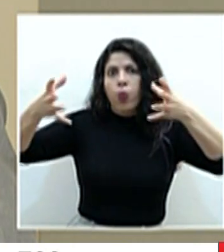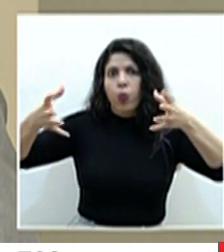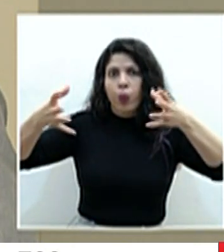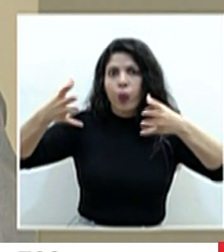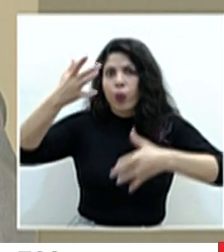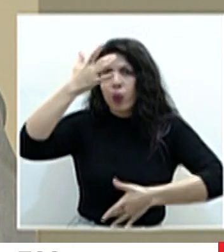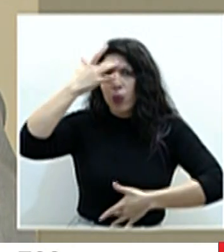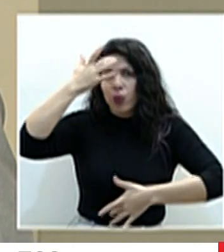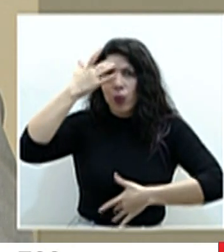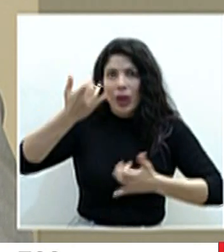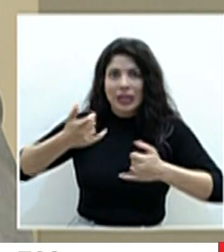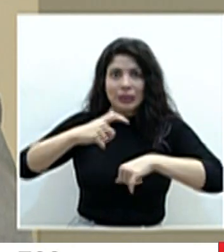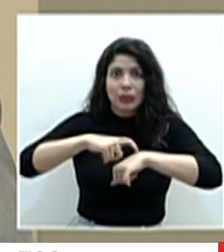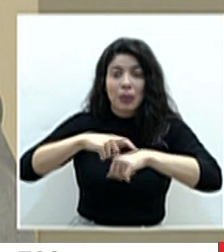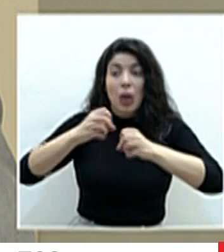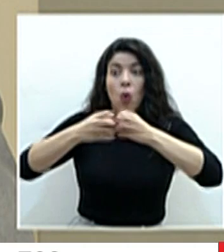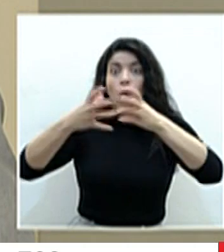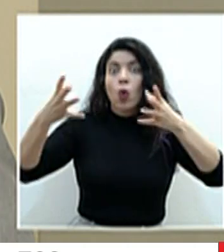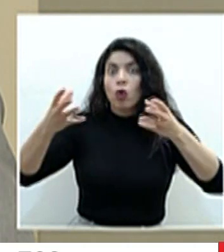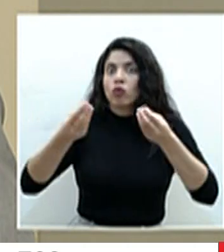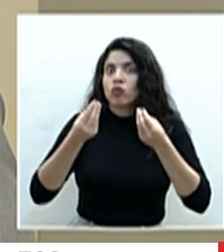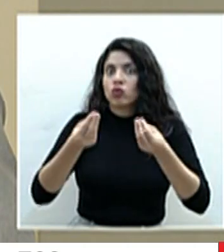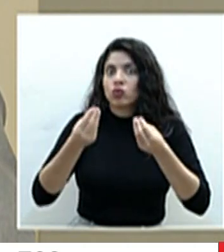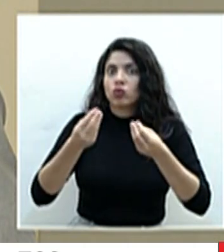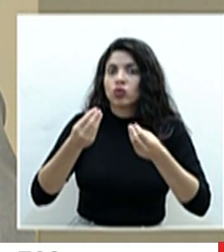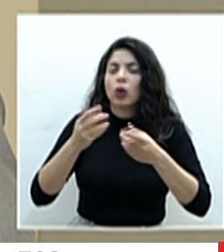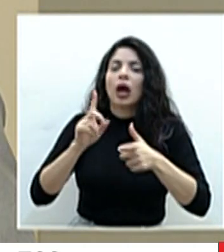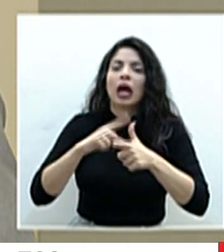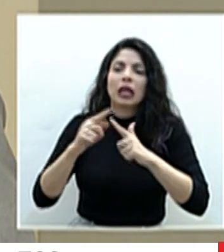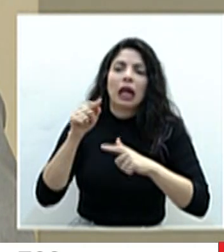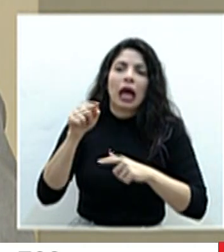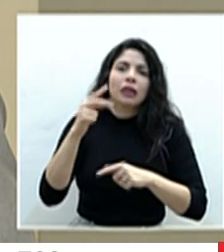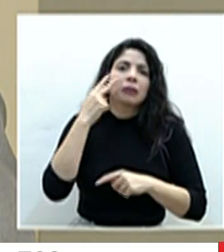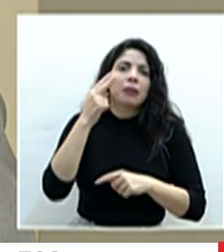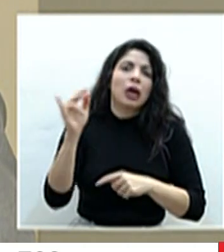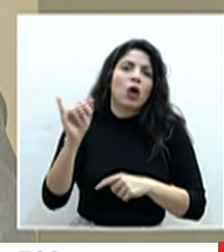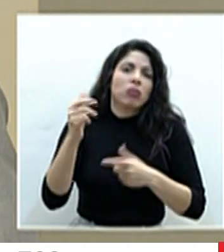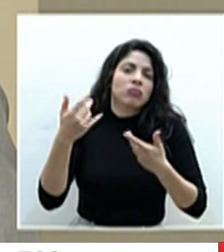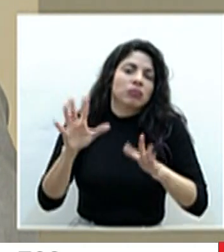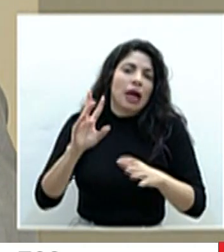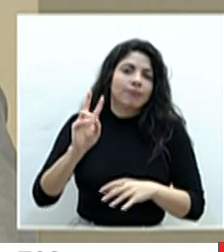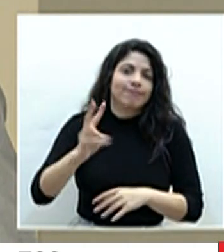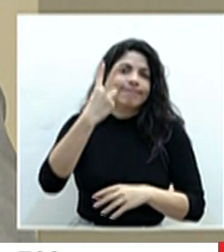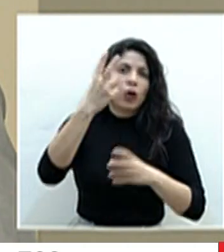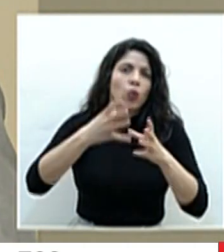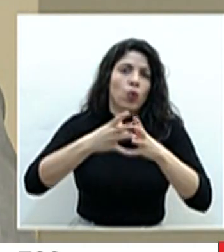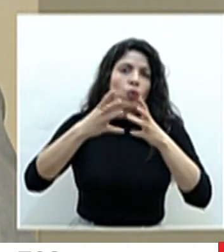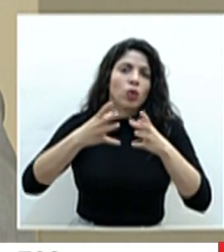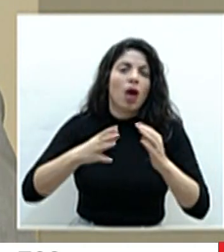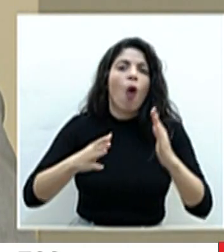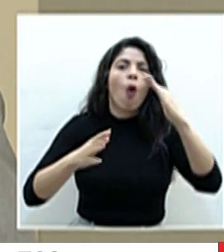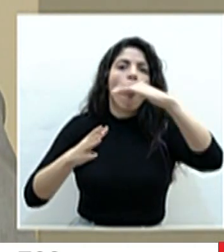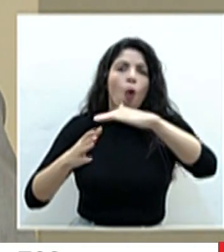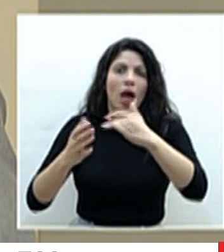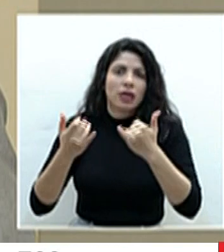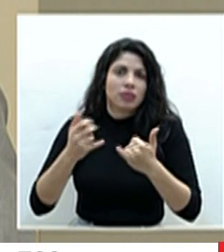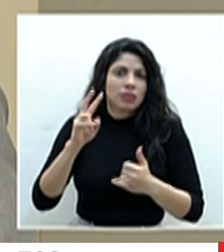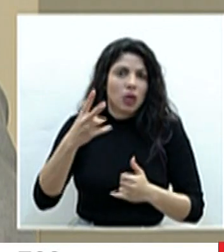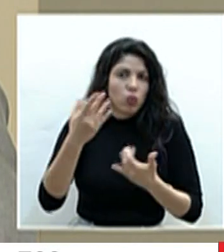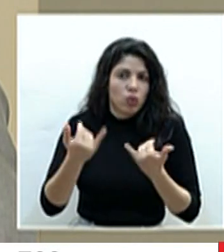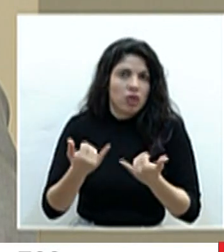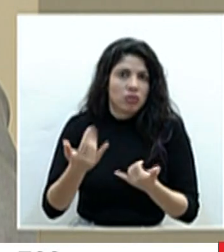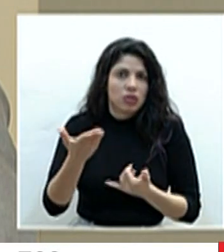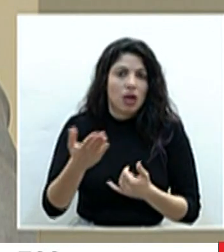cantidad de casos activos y que el aumento es importante y que eso se puede considerar ya una segunda ola. En realidad, como indicaba